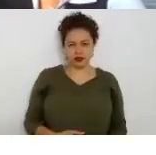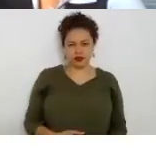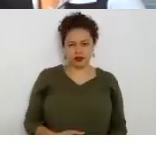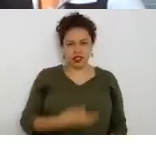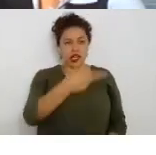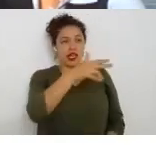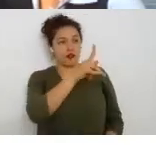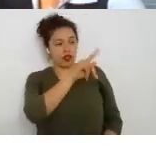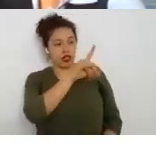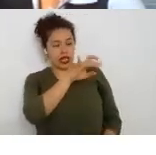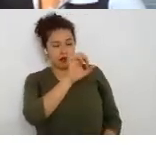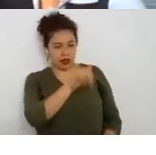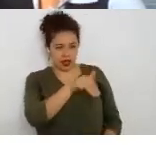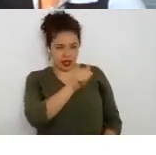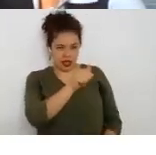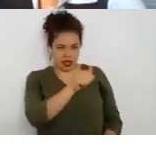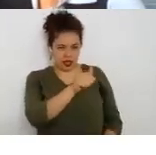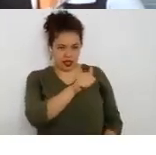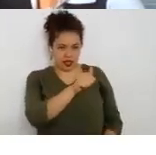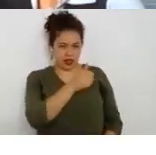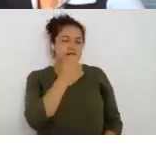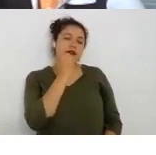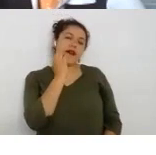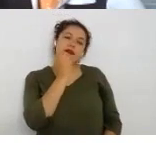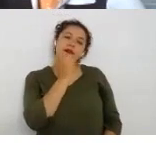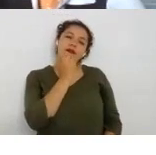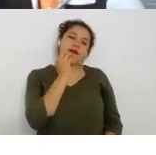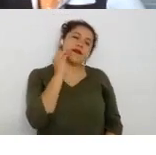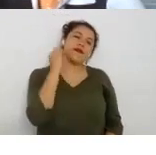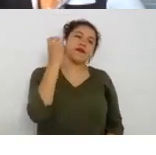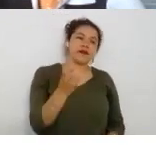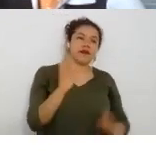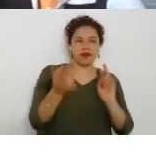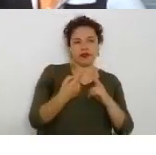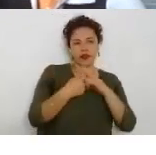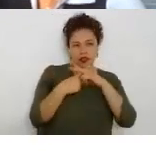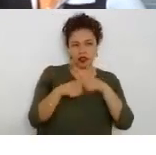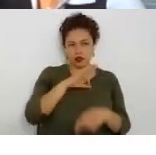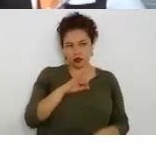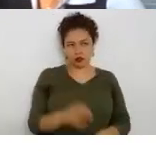Hipotermia. Exactamente. Lo que puedo proceder a hacer ahí